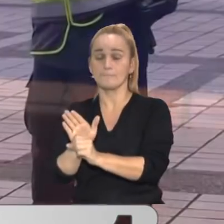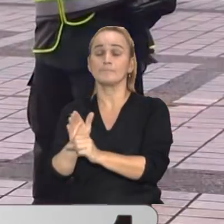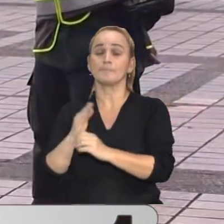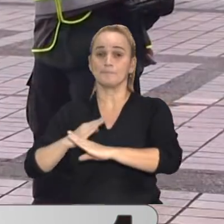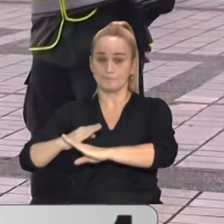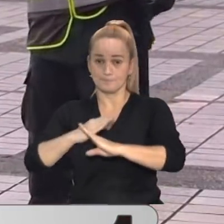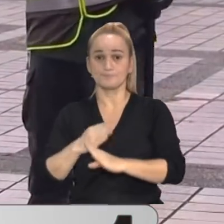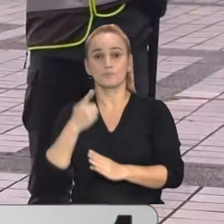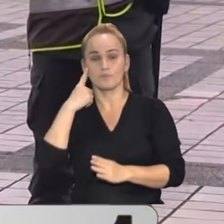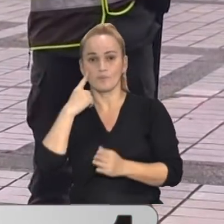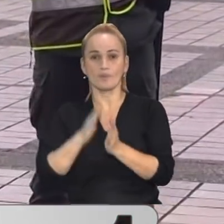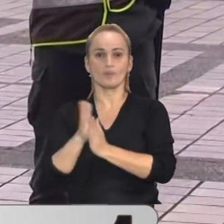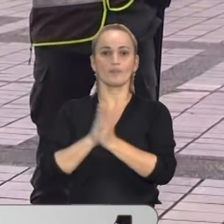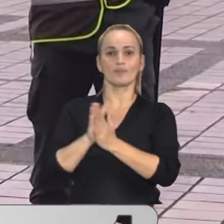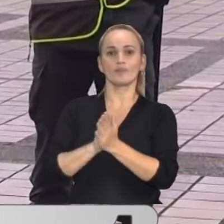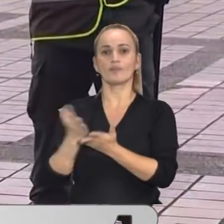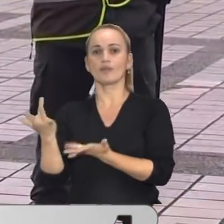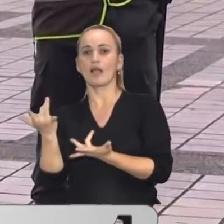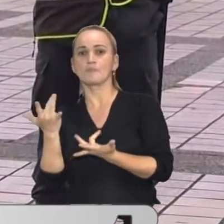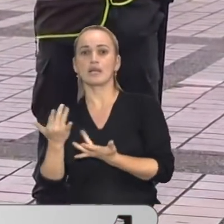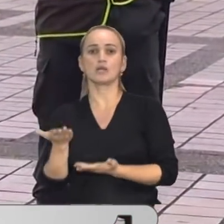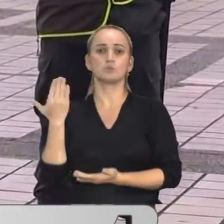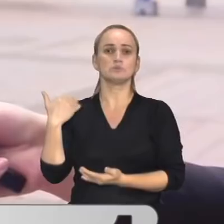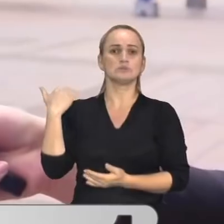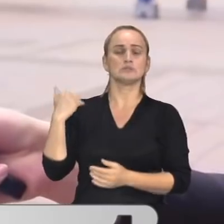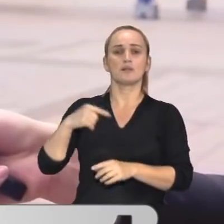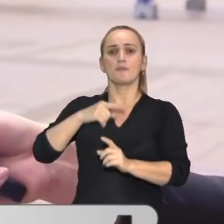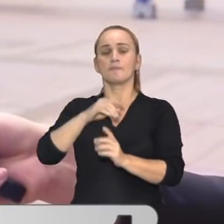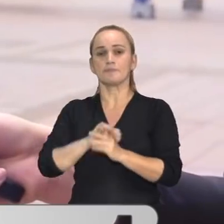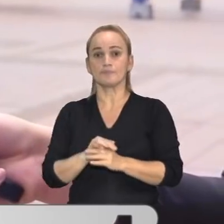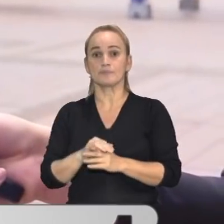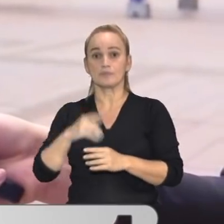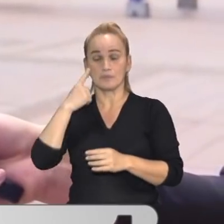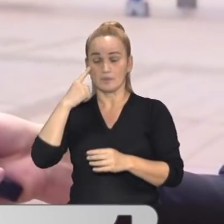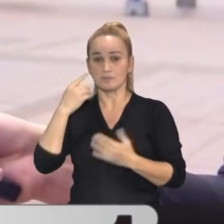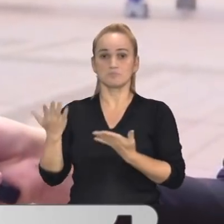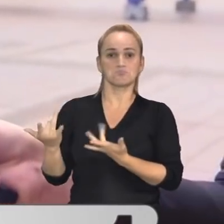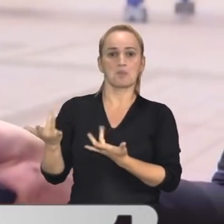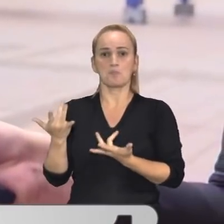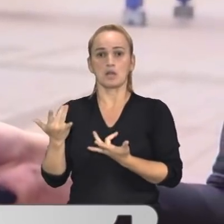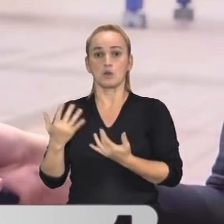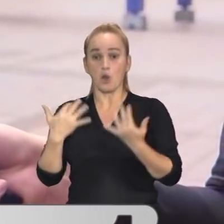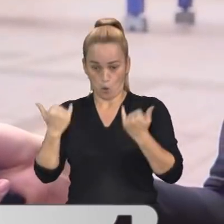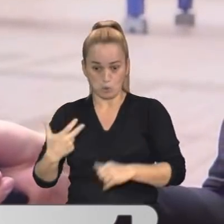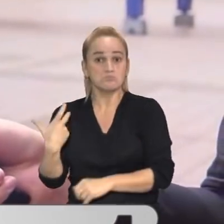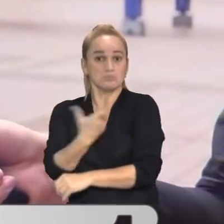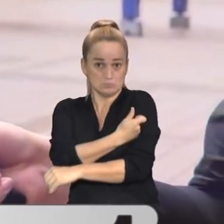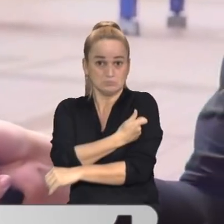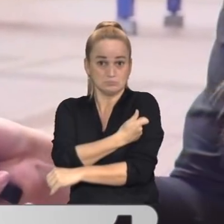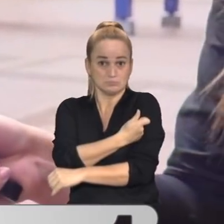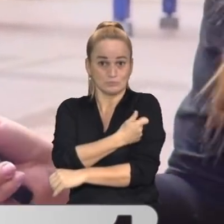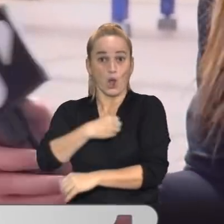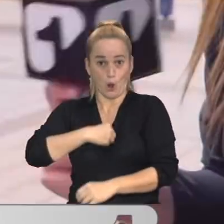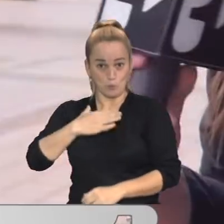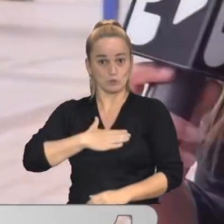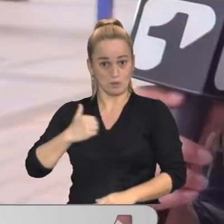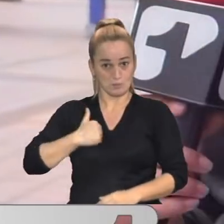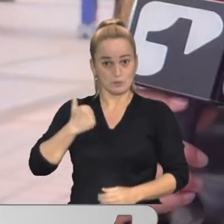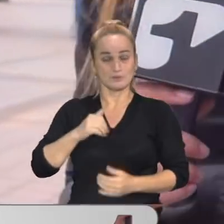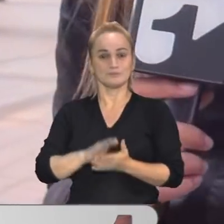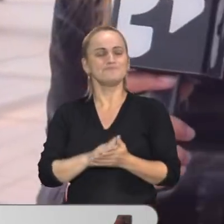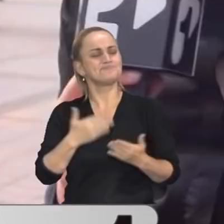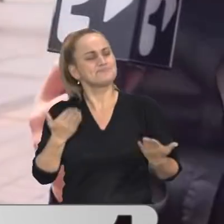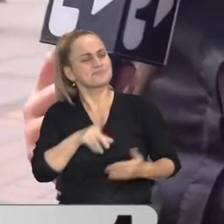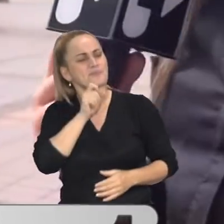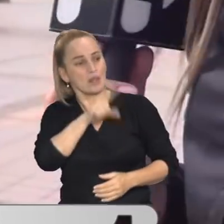Algunos beneficiados esperaban la vacuna desde hace meses. Desde que empezó la vacunación, pero no lo han podido vacunar ahorita, es que ahorita tenemos la oportunidad de vacunarnos. ¿Cómo ve